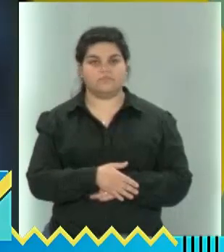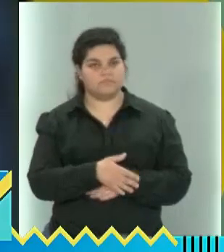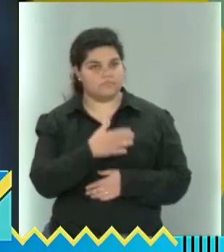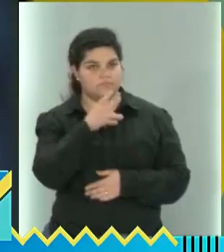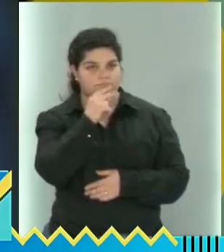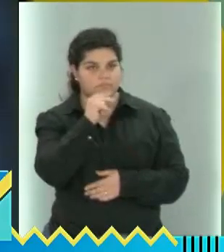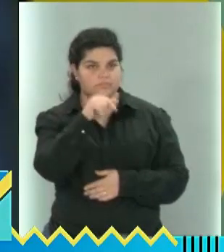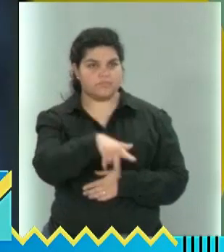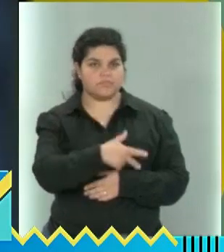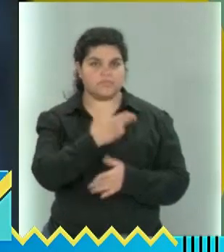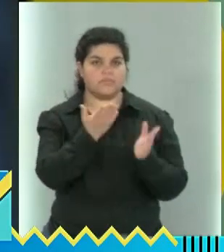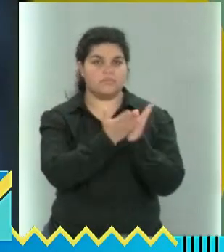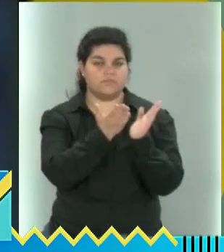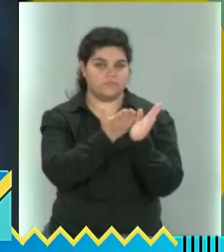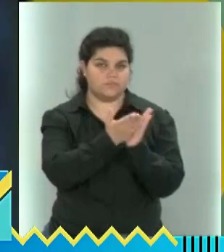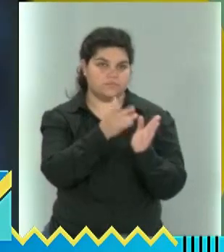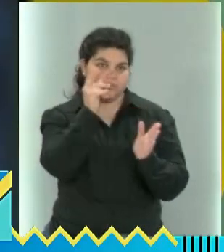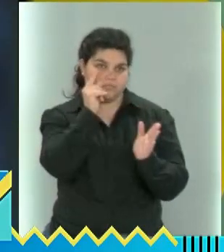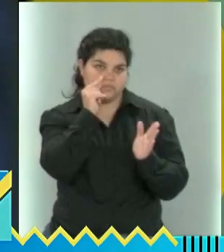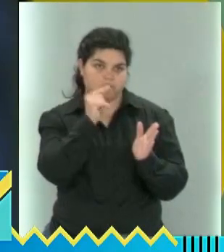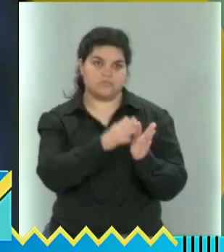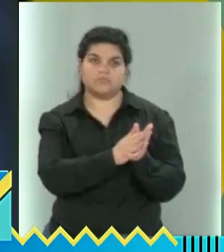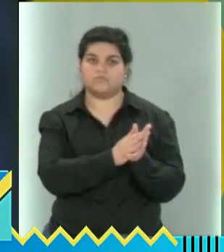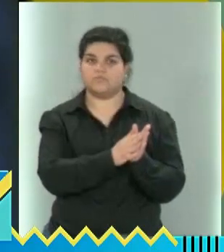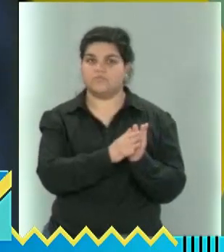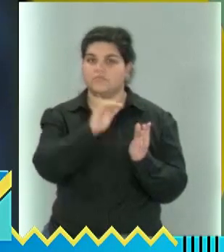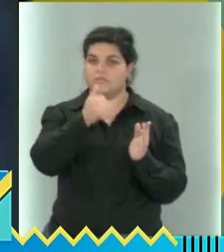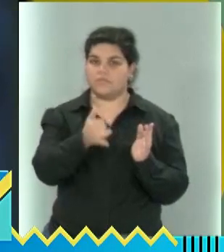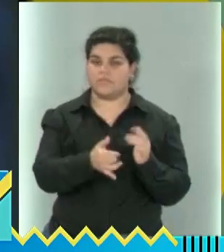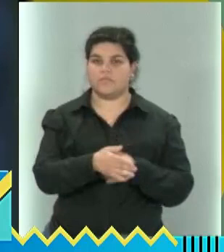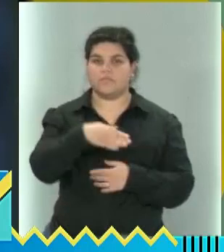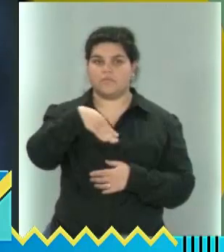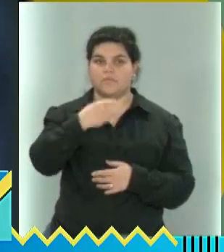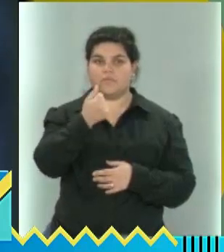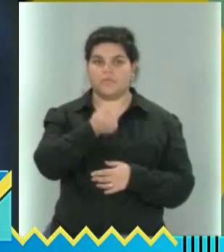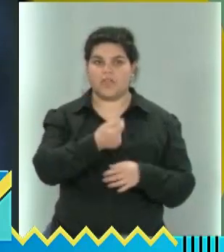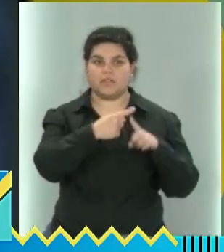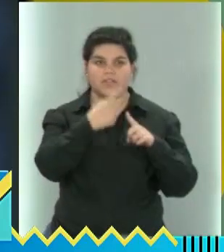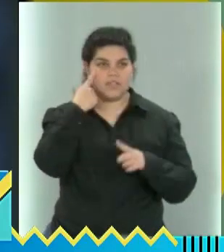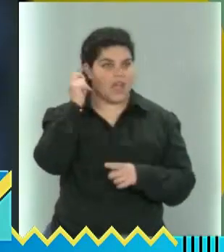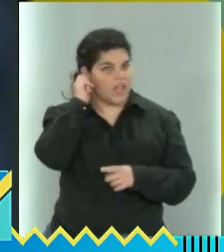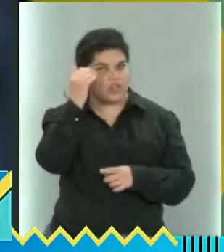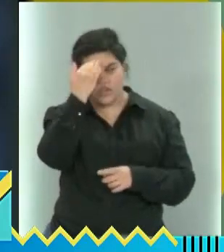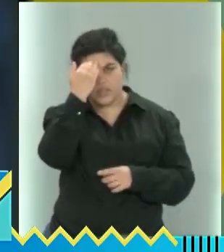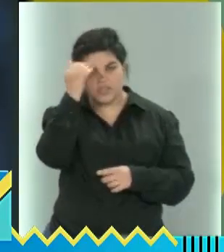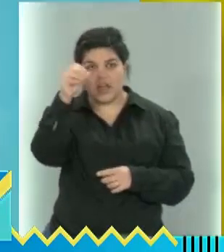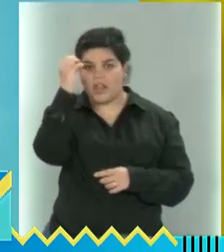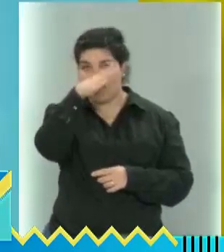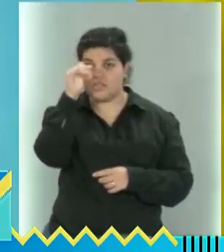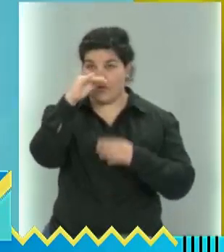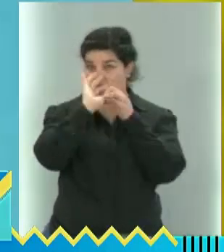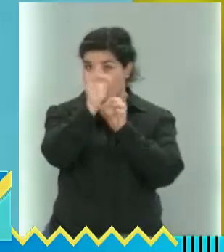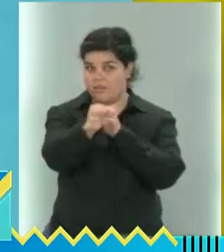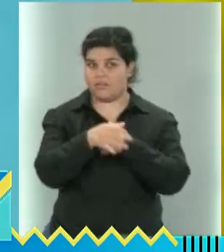de estudiantes. De estudiantes, sí. De un estudiante, de Maxi, de 15 años, que está en el Liceo Agrícola. Acá, vecino.